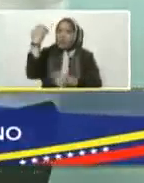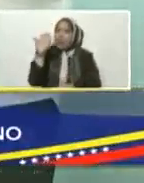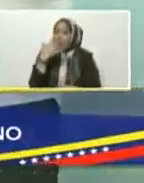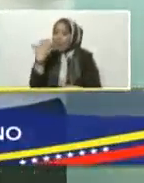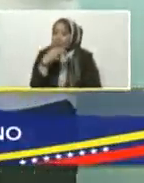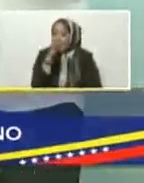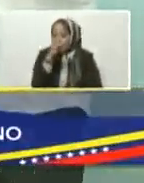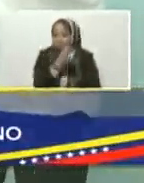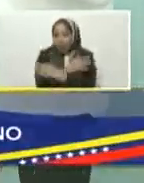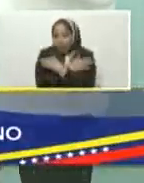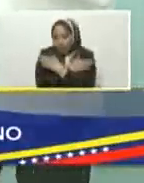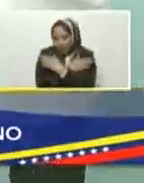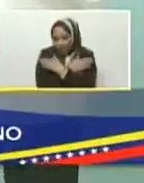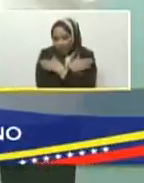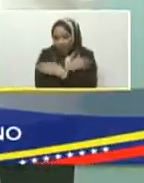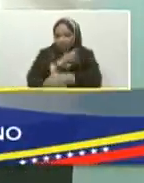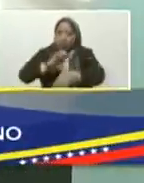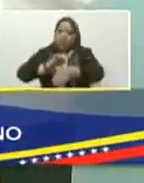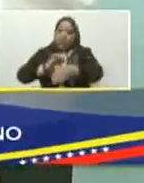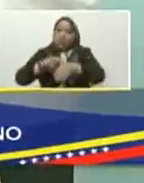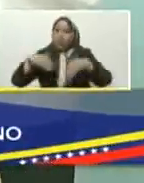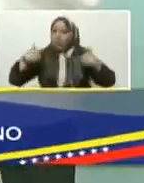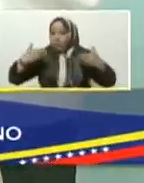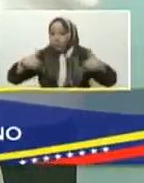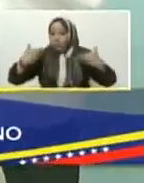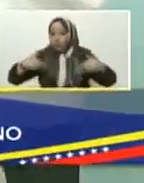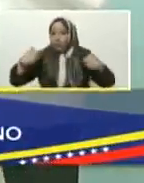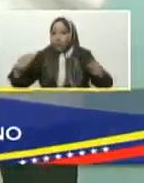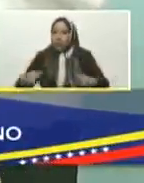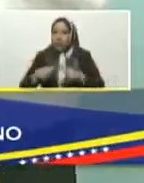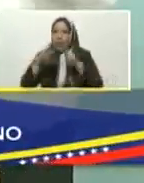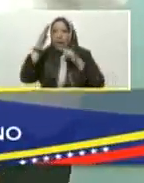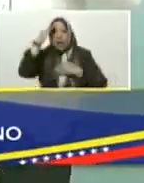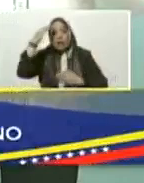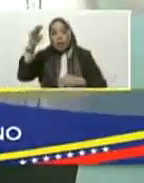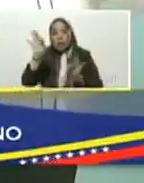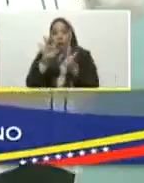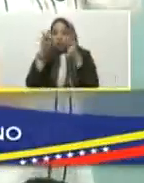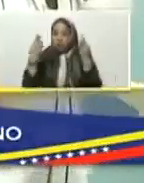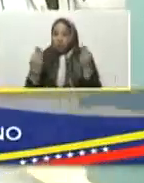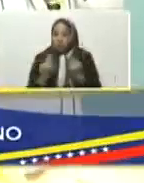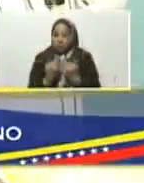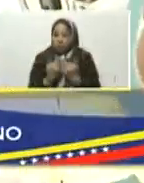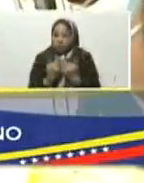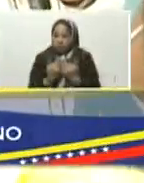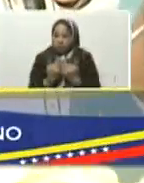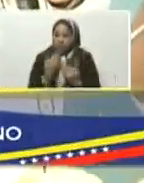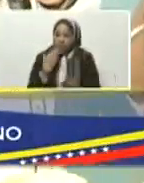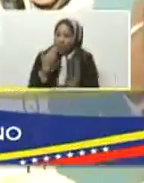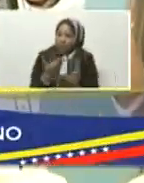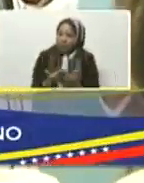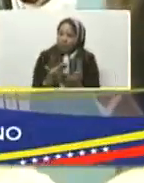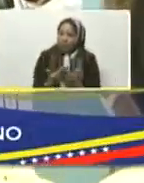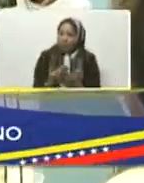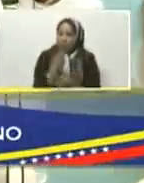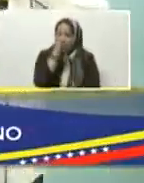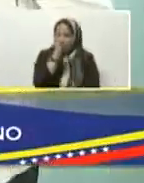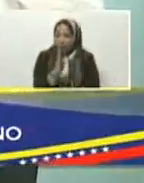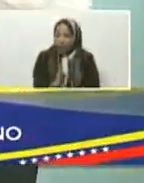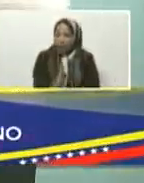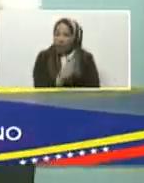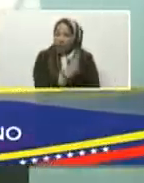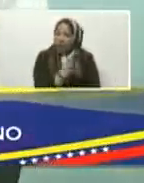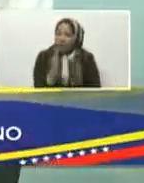Lo felicito, doctor Tremarias. Me da mucha alegría haberlo visto. Saludos a su familia, ¿oyó? Bueno, saludos a la familia. Que Dios me la bendiga.